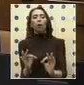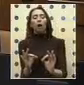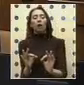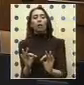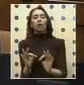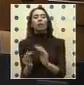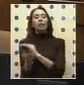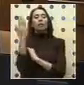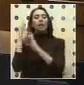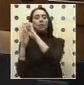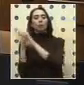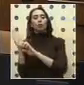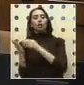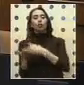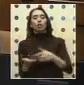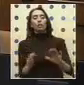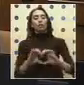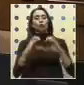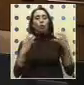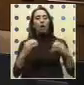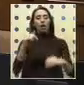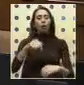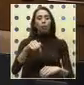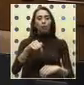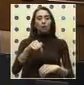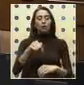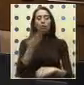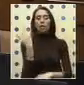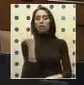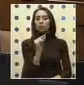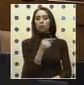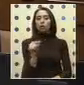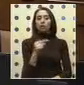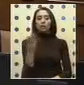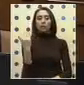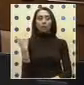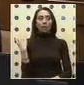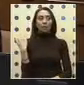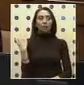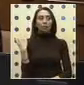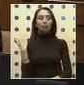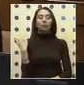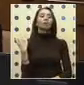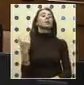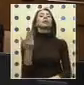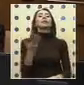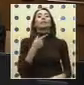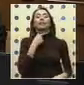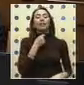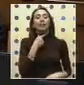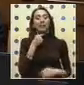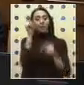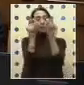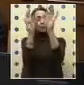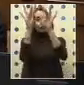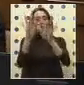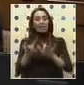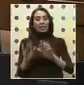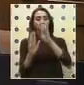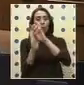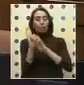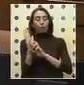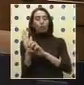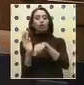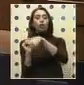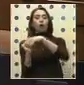sostenían un proyecto rechazado por esta misma corporación hace pocas semanas atrás. Me refiero a la pretensión de sus redactores de lo que